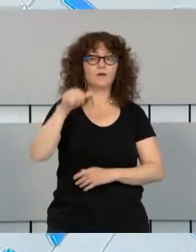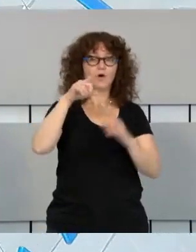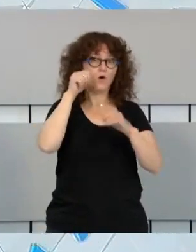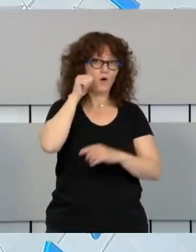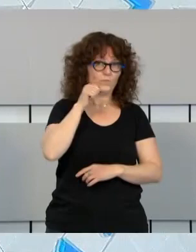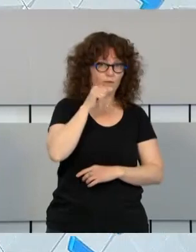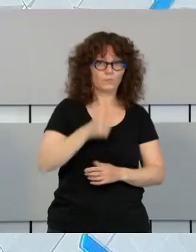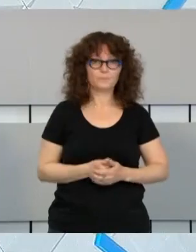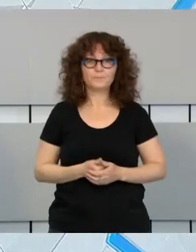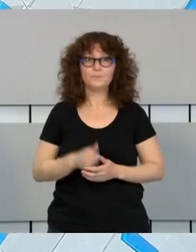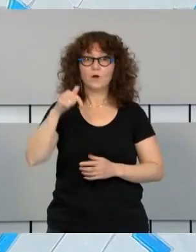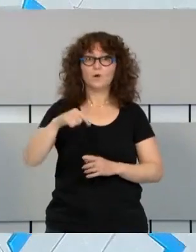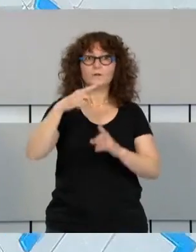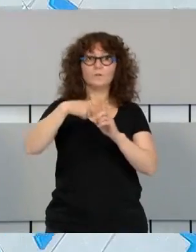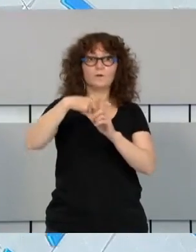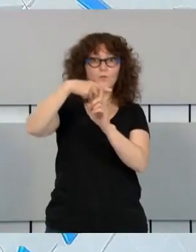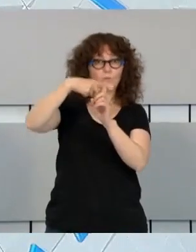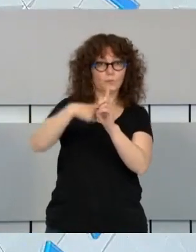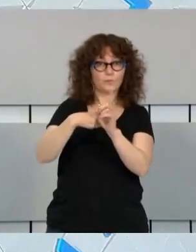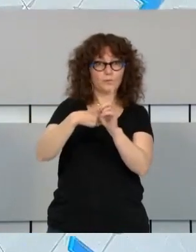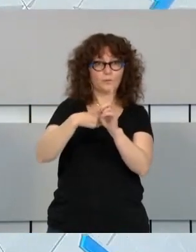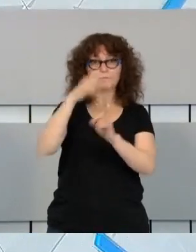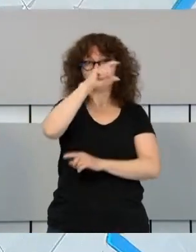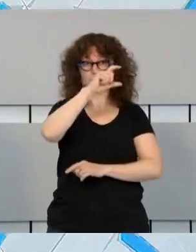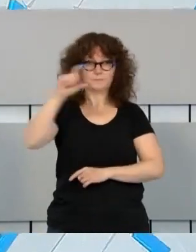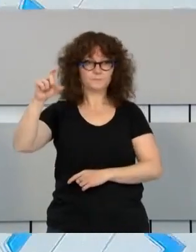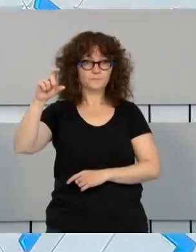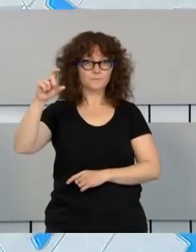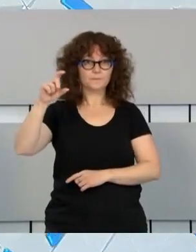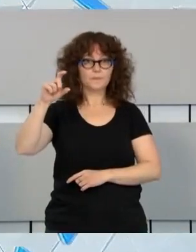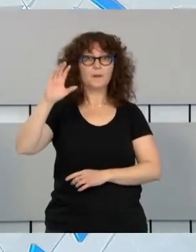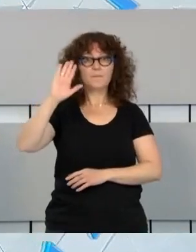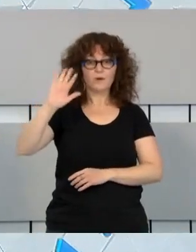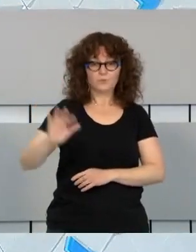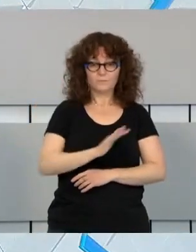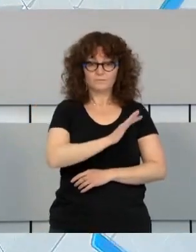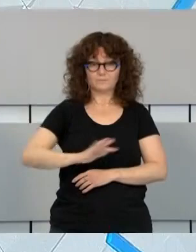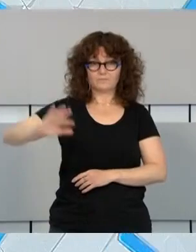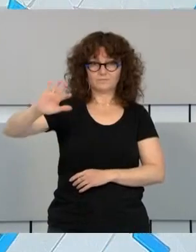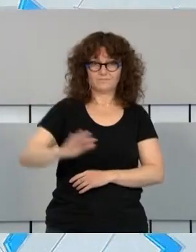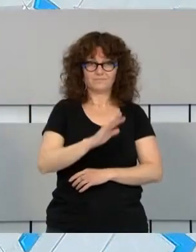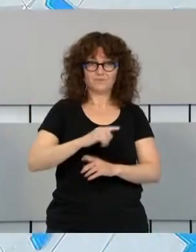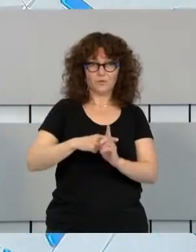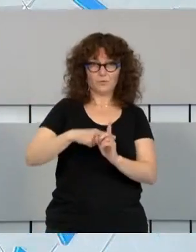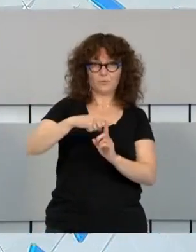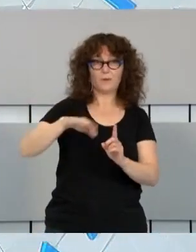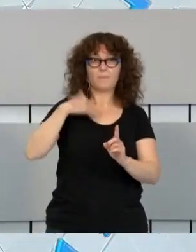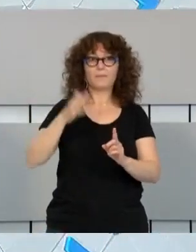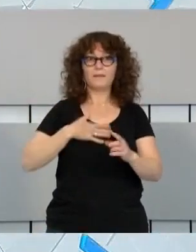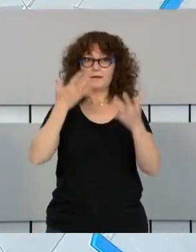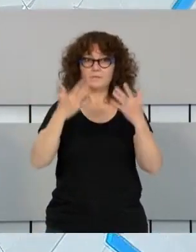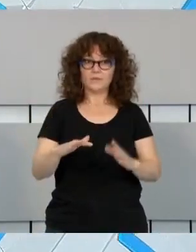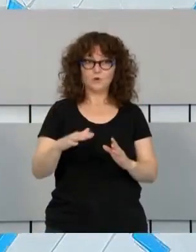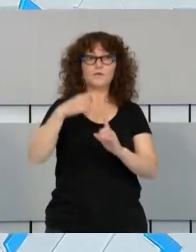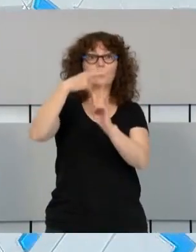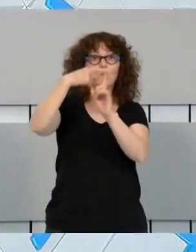Oviedo. Hoy bajan las temperaturas, como dijimos, en toda la franja del extremo norte peninsular, suben en cambio en Andalucía y en el sudeste. Mañana miércoles la bajada